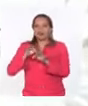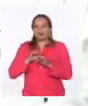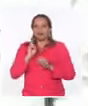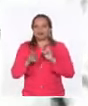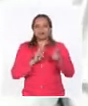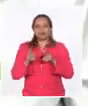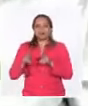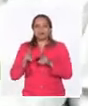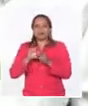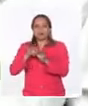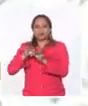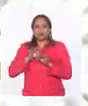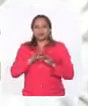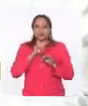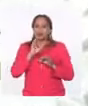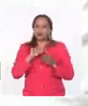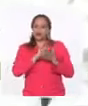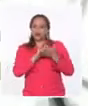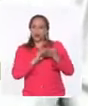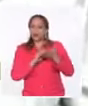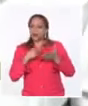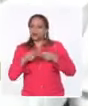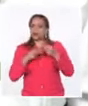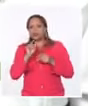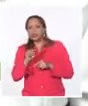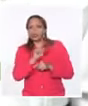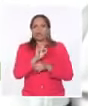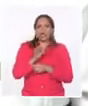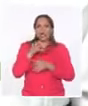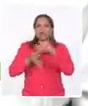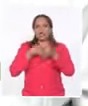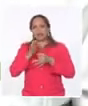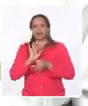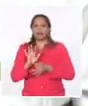y expliquen al ingeniero tal y tal y más cosas, vamos a hacerlo así, así, de esta manera.